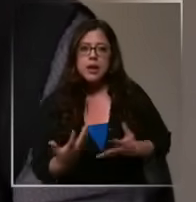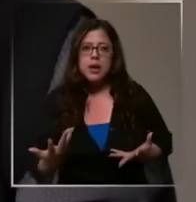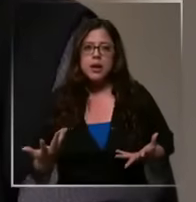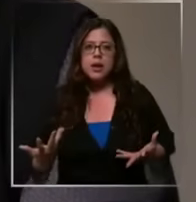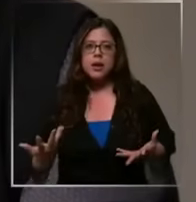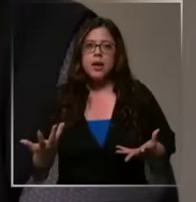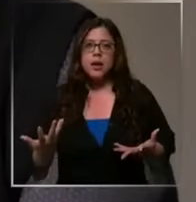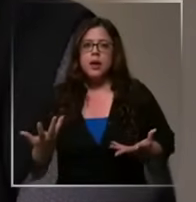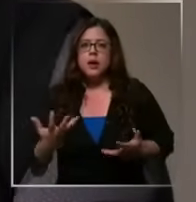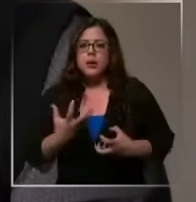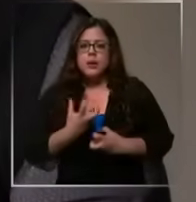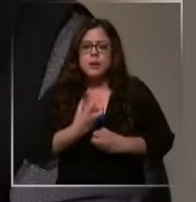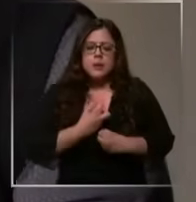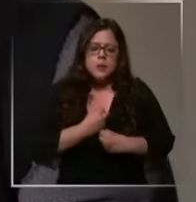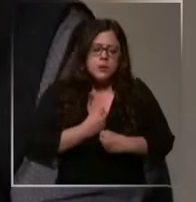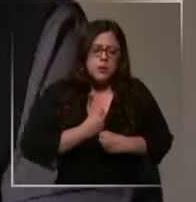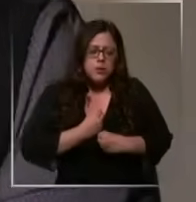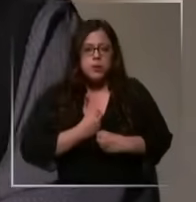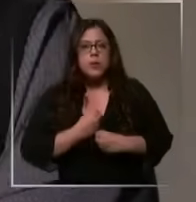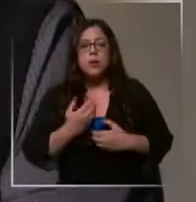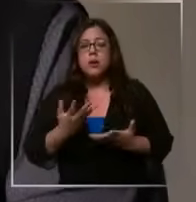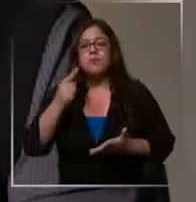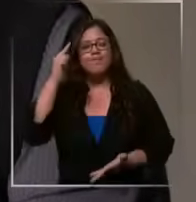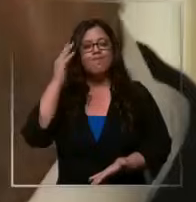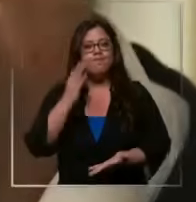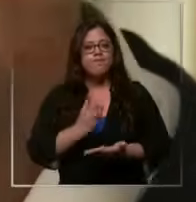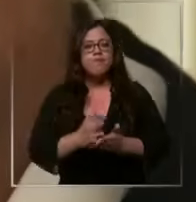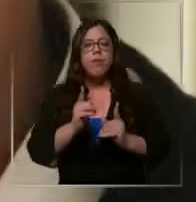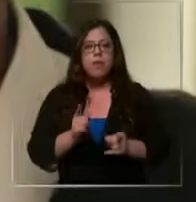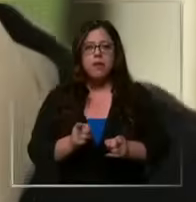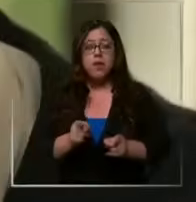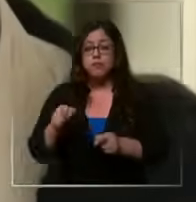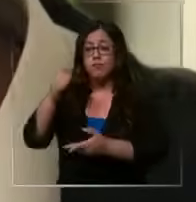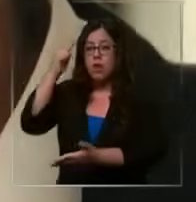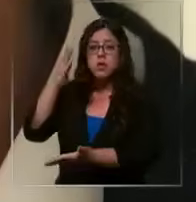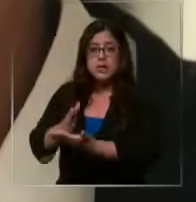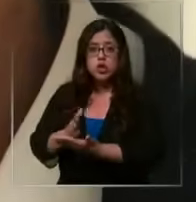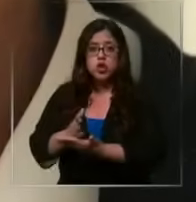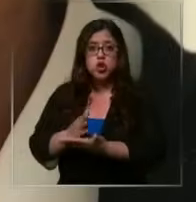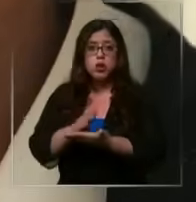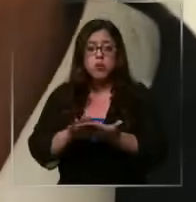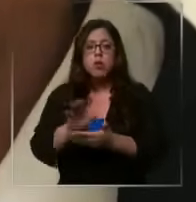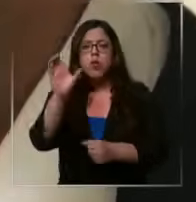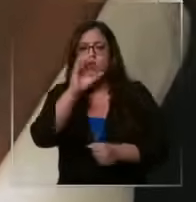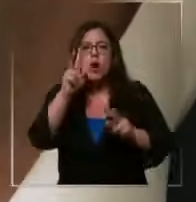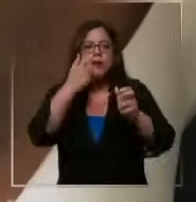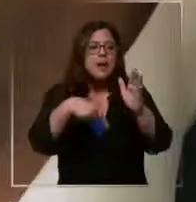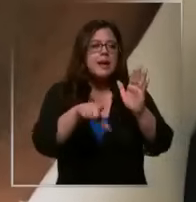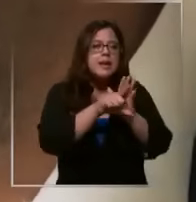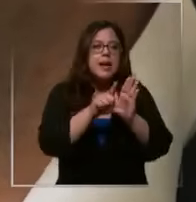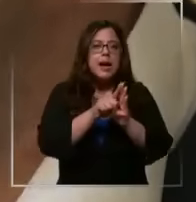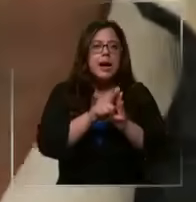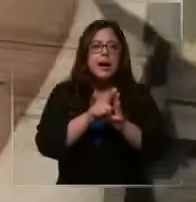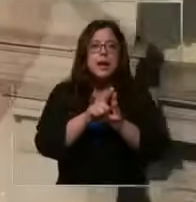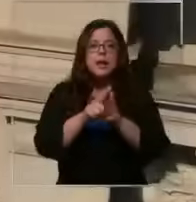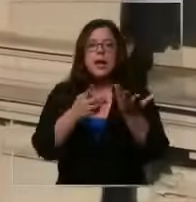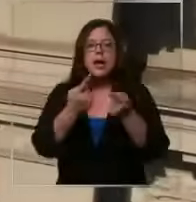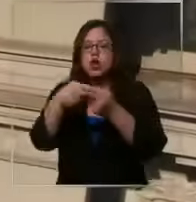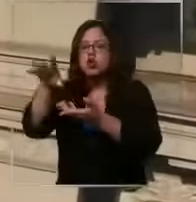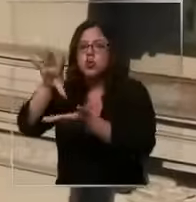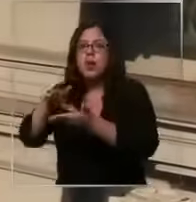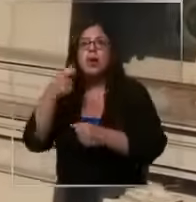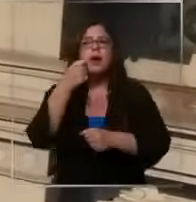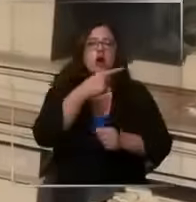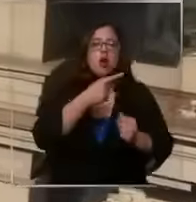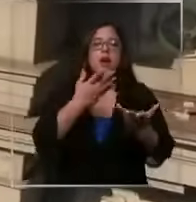es un desequilibrio tan fuerte que hay que tomar decisiones. Decisiones como buscar la vía legal más allá de las fronteras. Denunció